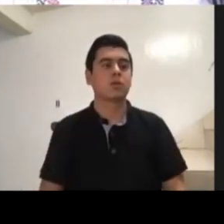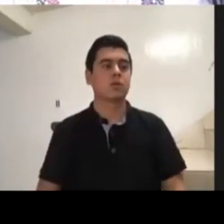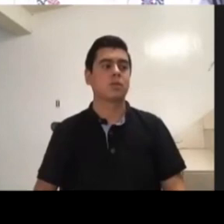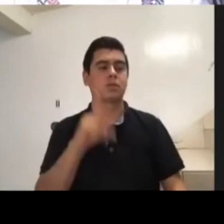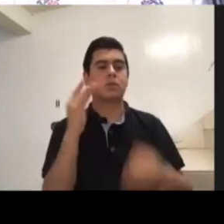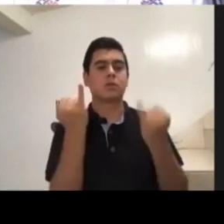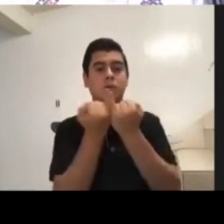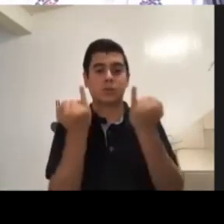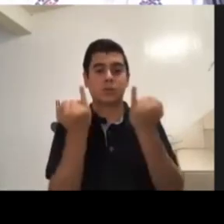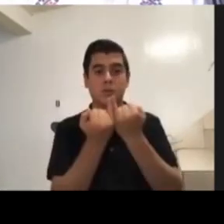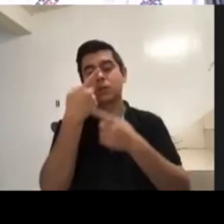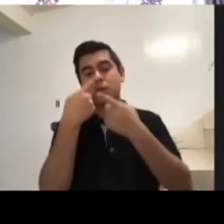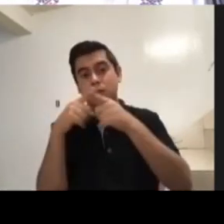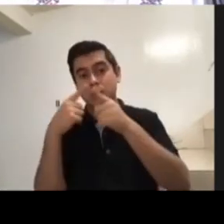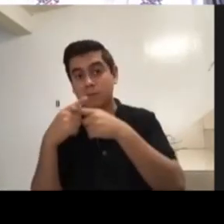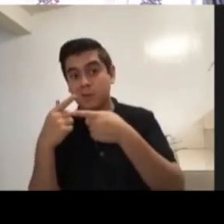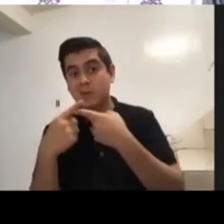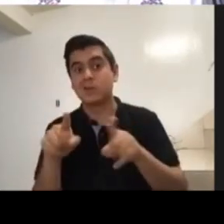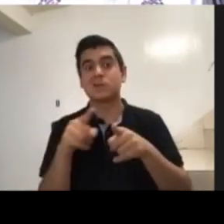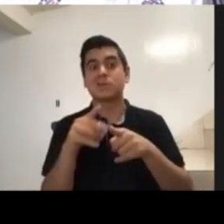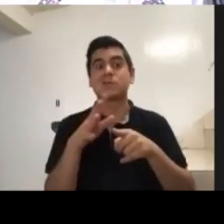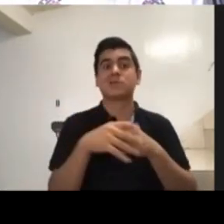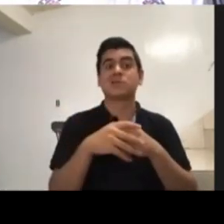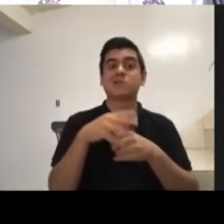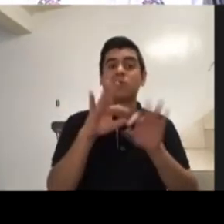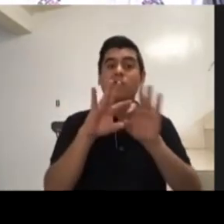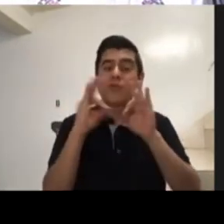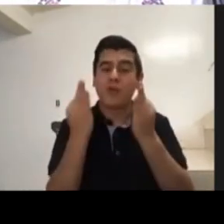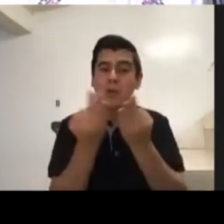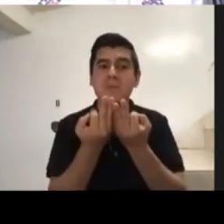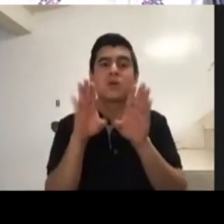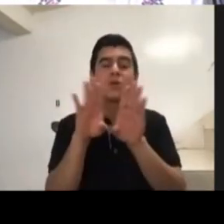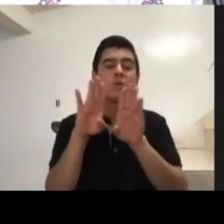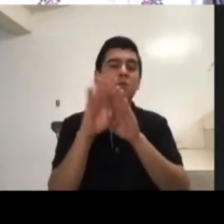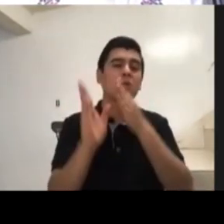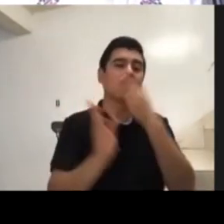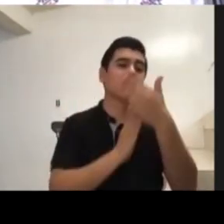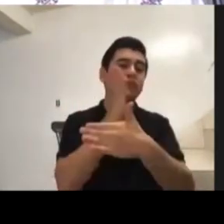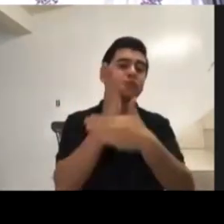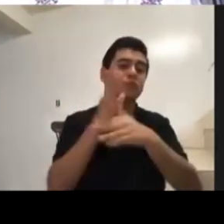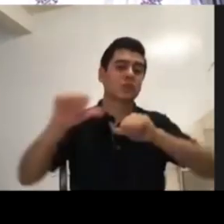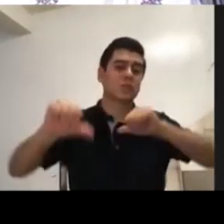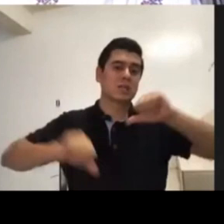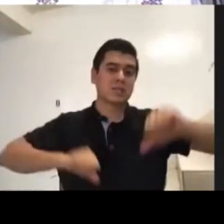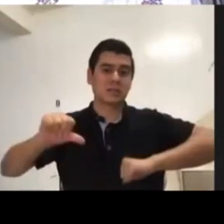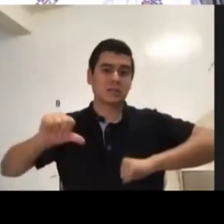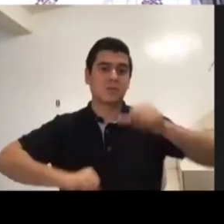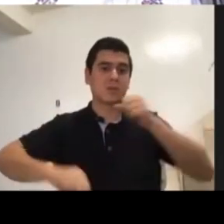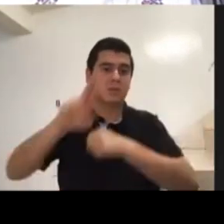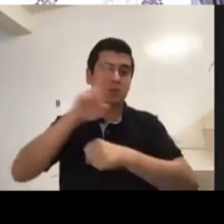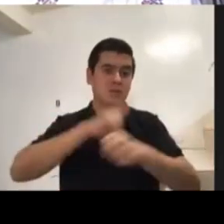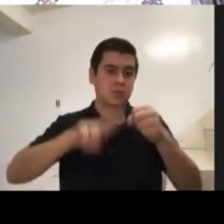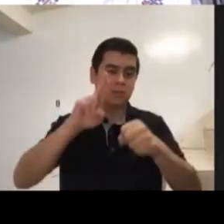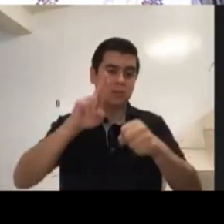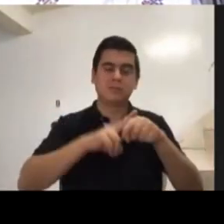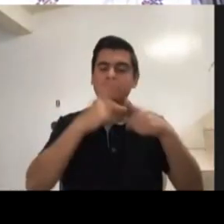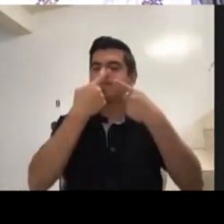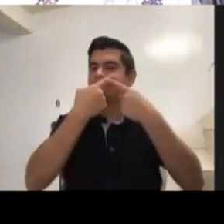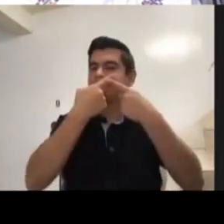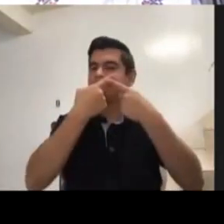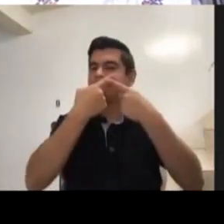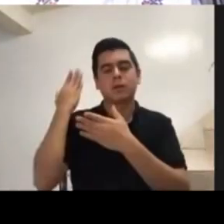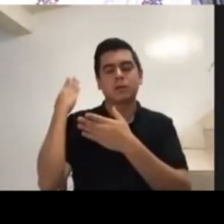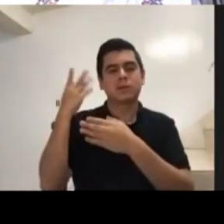en las que las personas regresarán a actividades regulares, pues van a ser muy, muy distintas dependiendo de lo